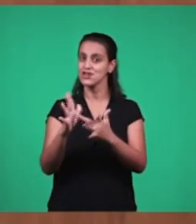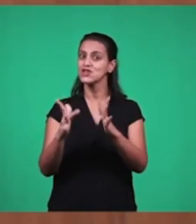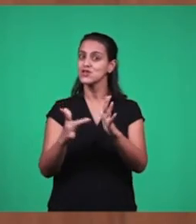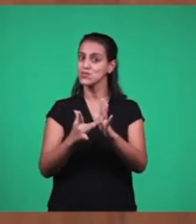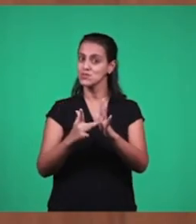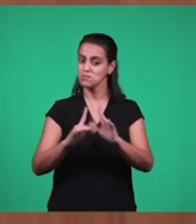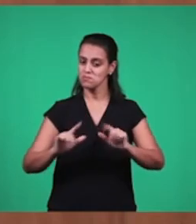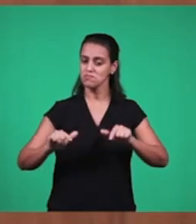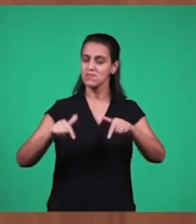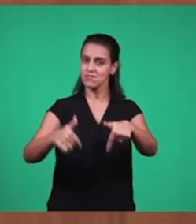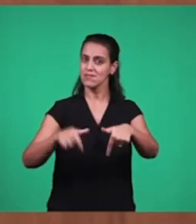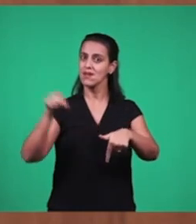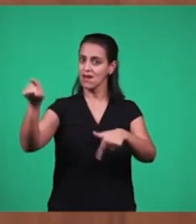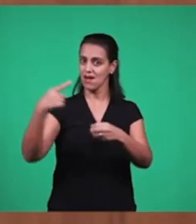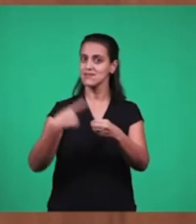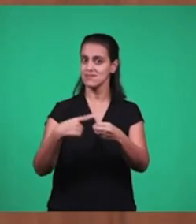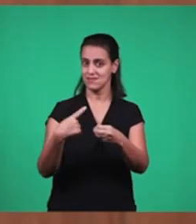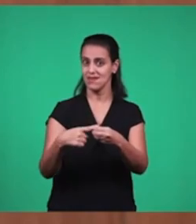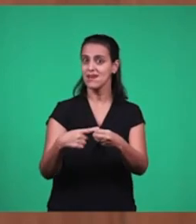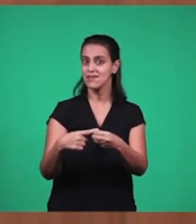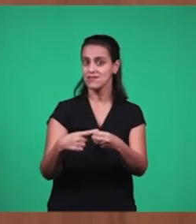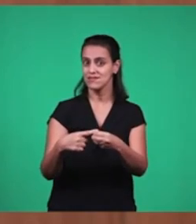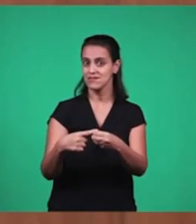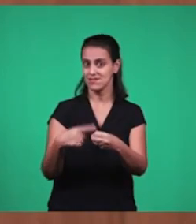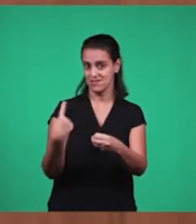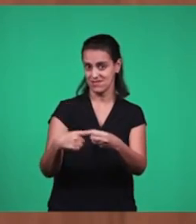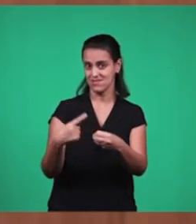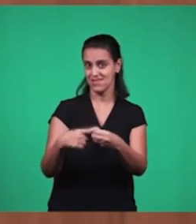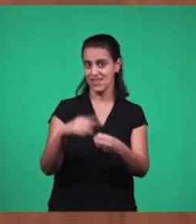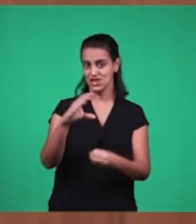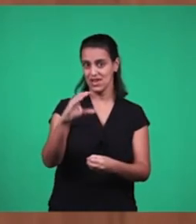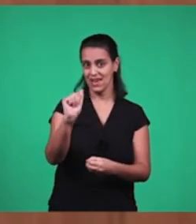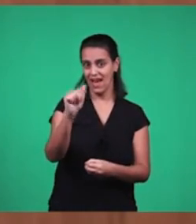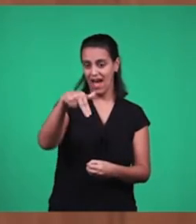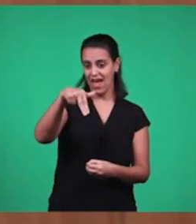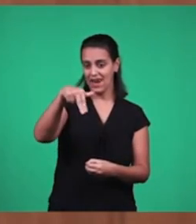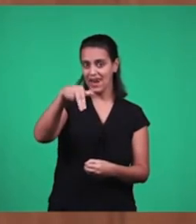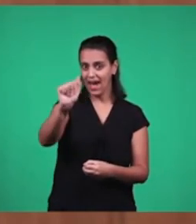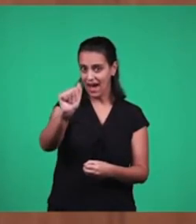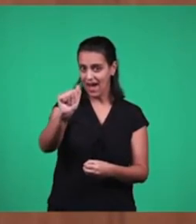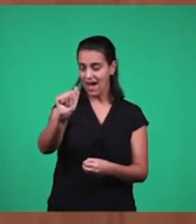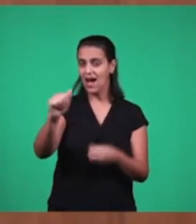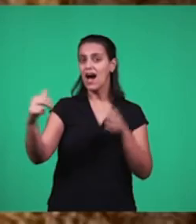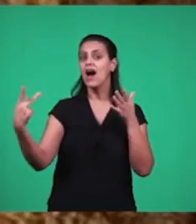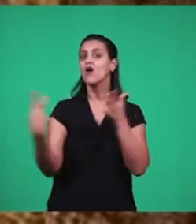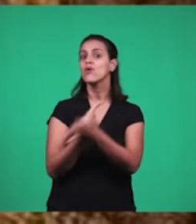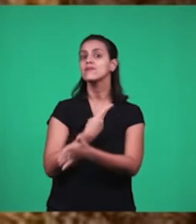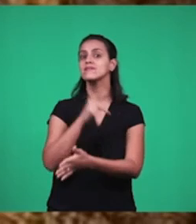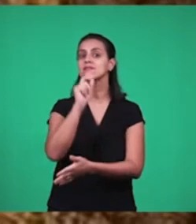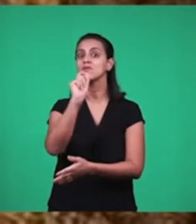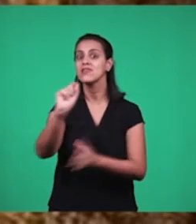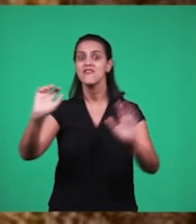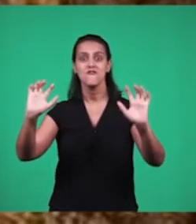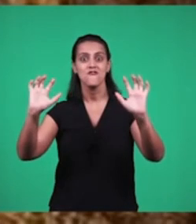las bodas de Caná. En un lugar llamado Caná de Galilea hubo una fiesta de